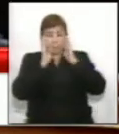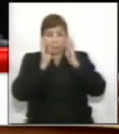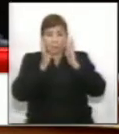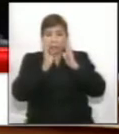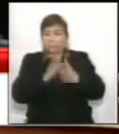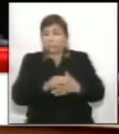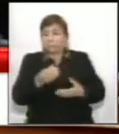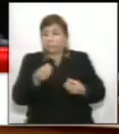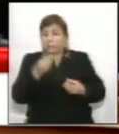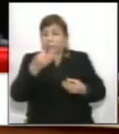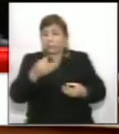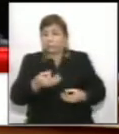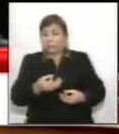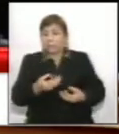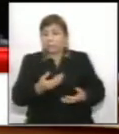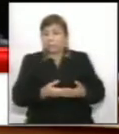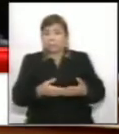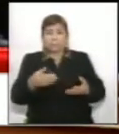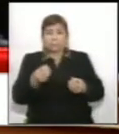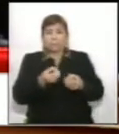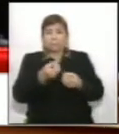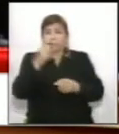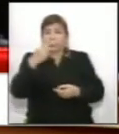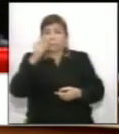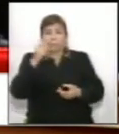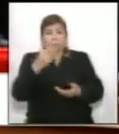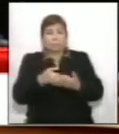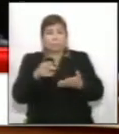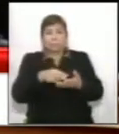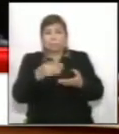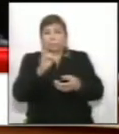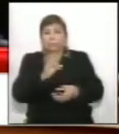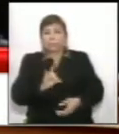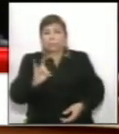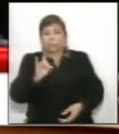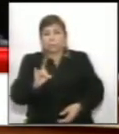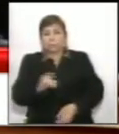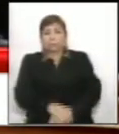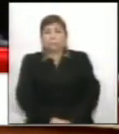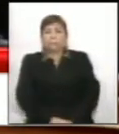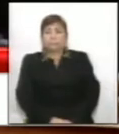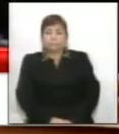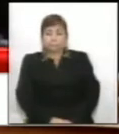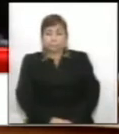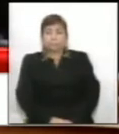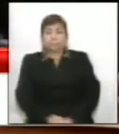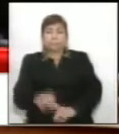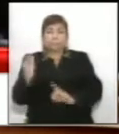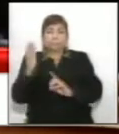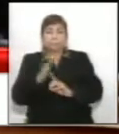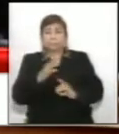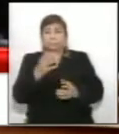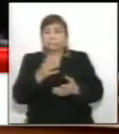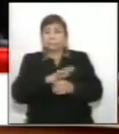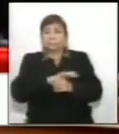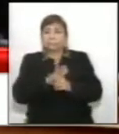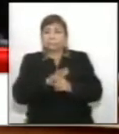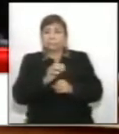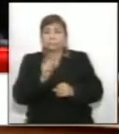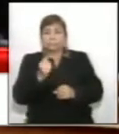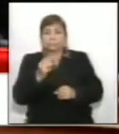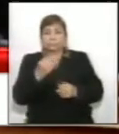porque realmente en la danza de los millones hemos visto cómo se está utilizando. Para combatir el COVID-19,